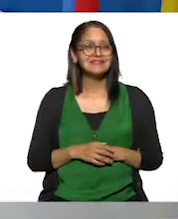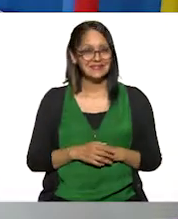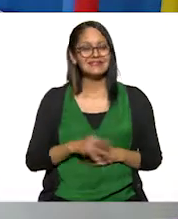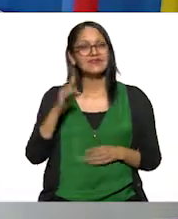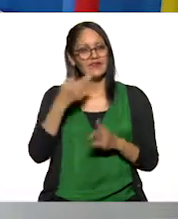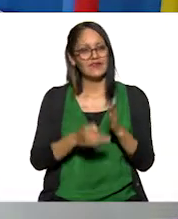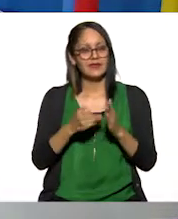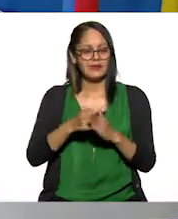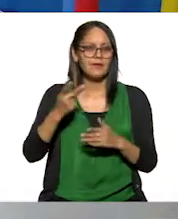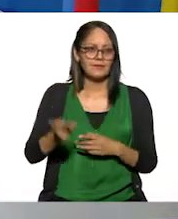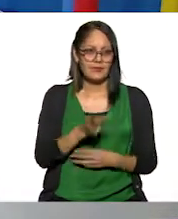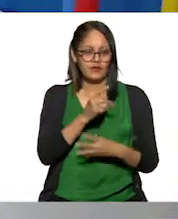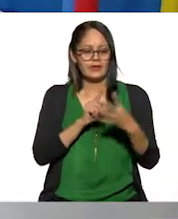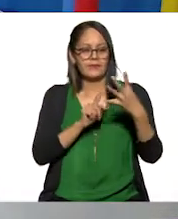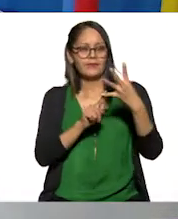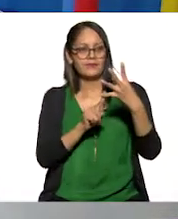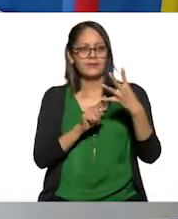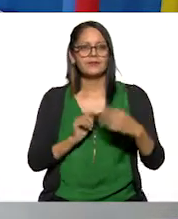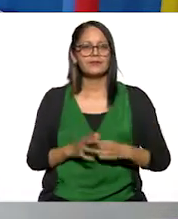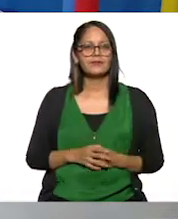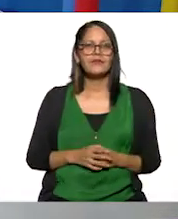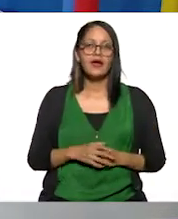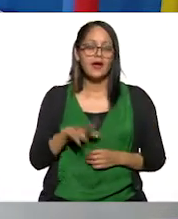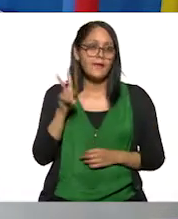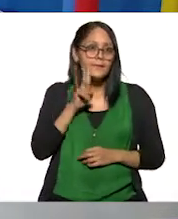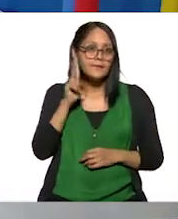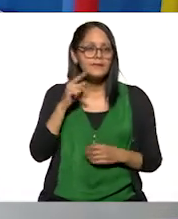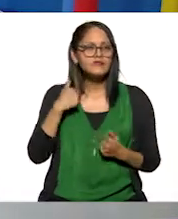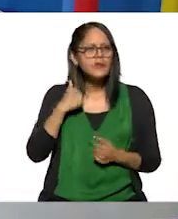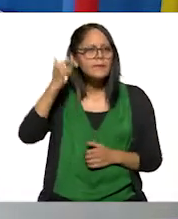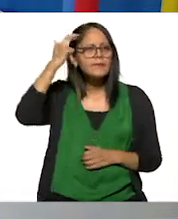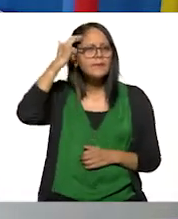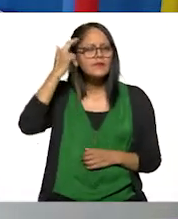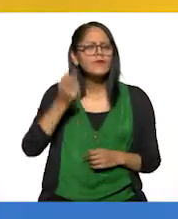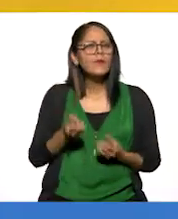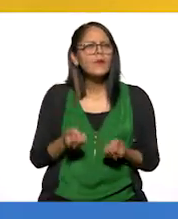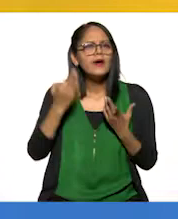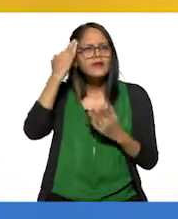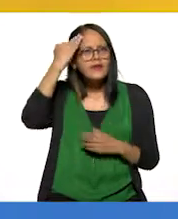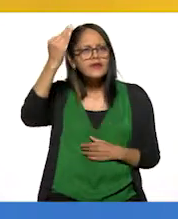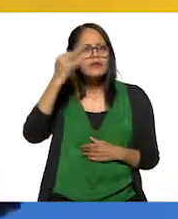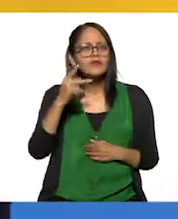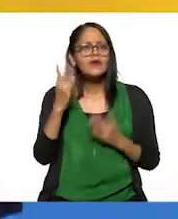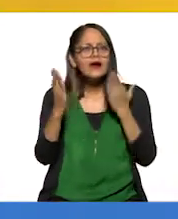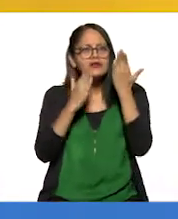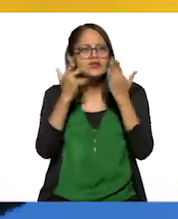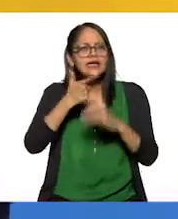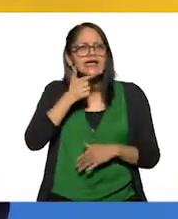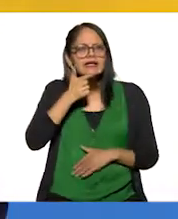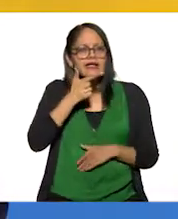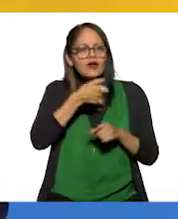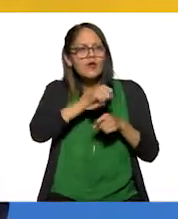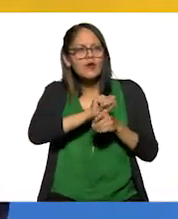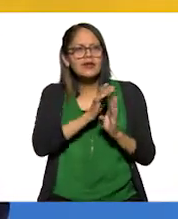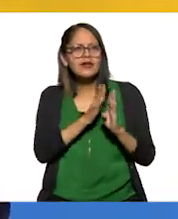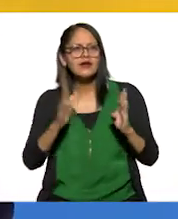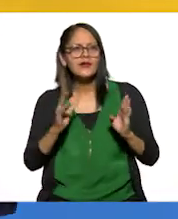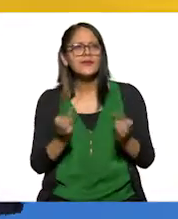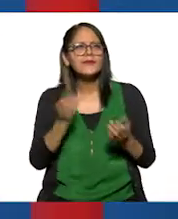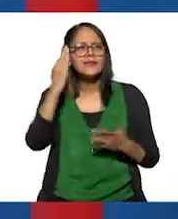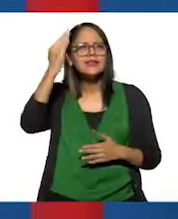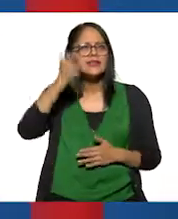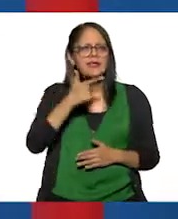sí, sí. Siguiente pregunta. A ver, si mal no recuerdo, es ¿cuánto tiempo estudias inglés a la semana?